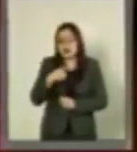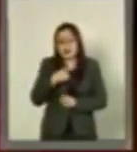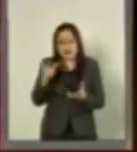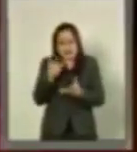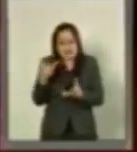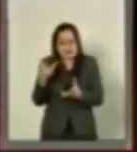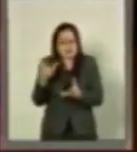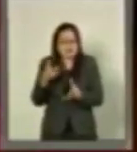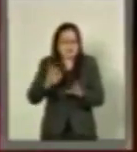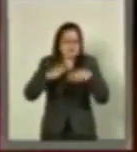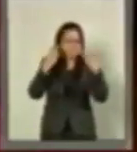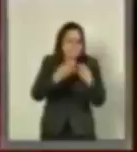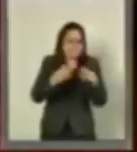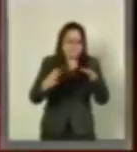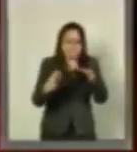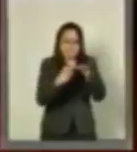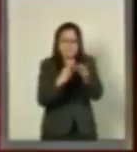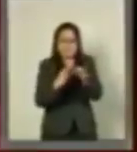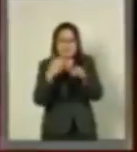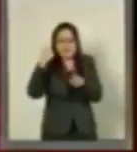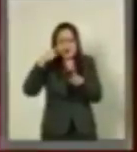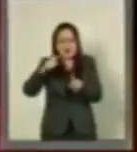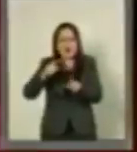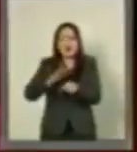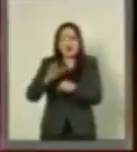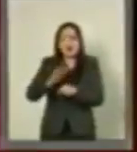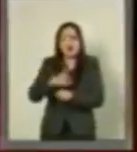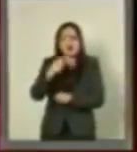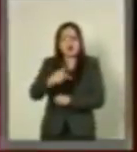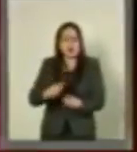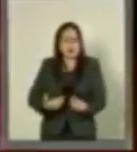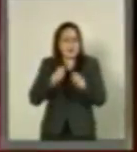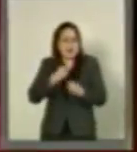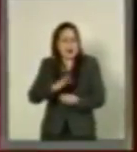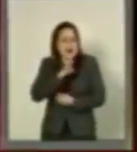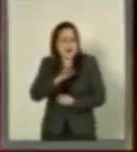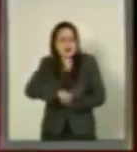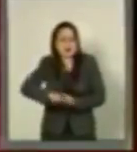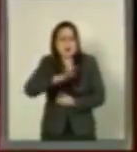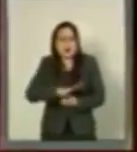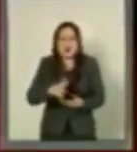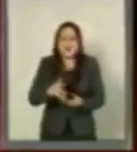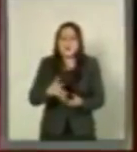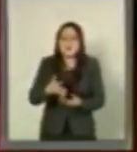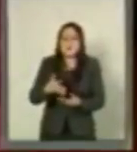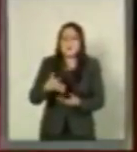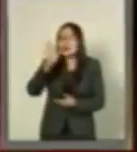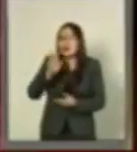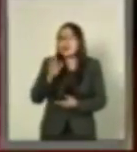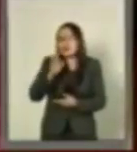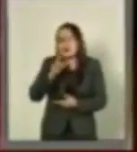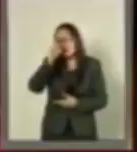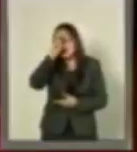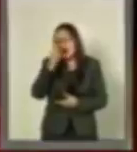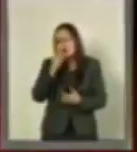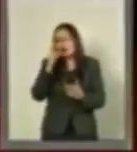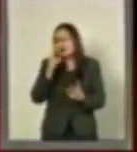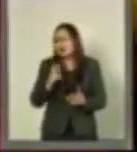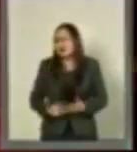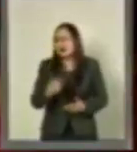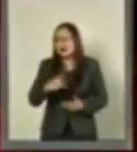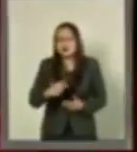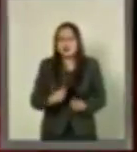transmisión en la que la calidad de vida de sus habitantes se ha visto diezmada